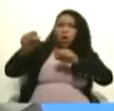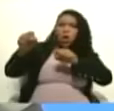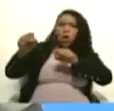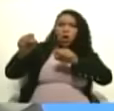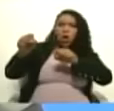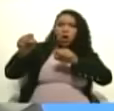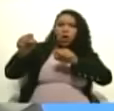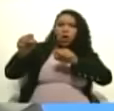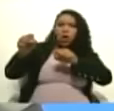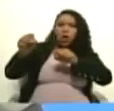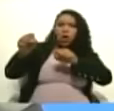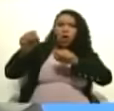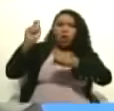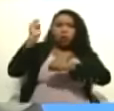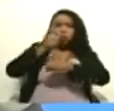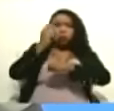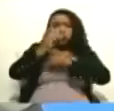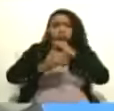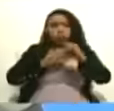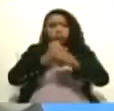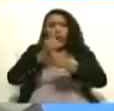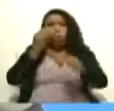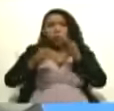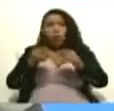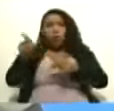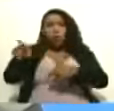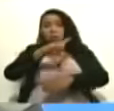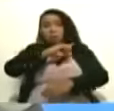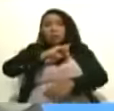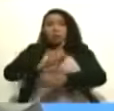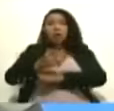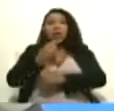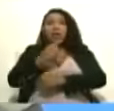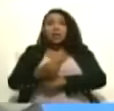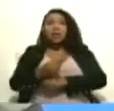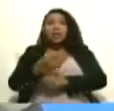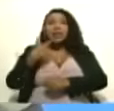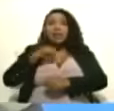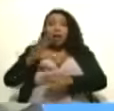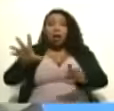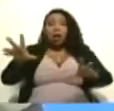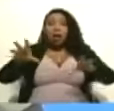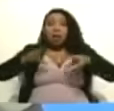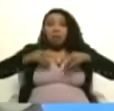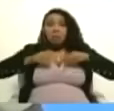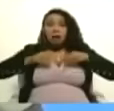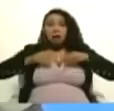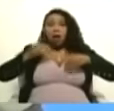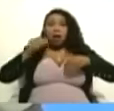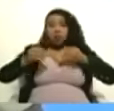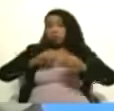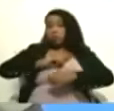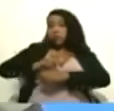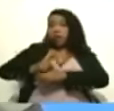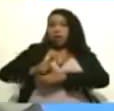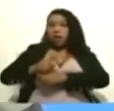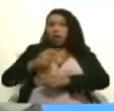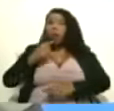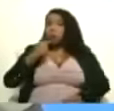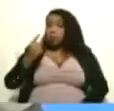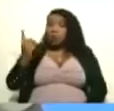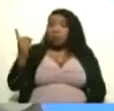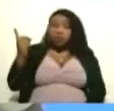jurisdicción de la Corte Internacional de Justicia Y usted le mandaron a decir que tenía que aceptar la jurisdicción y lo dijo